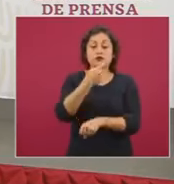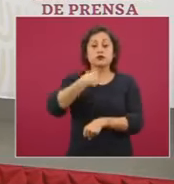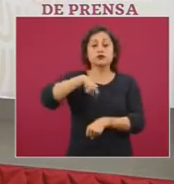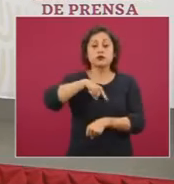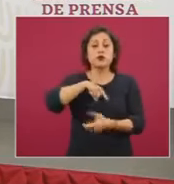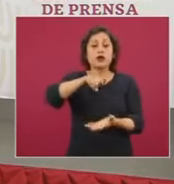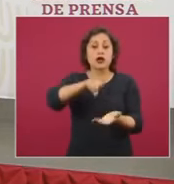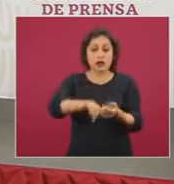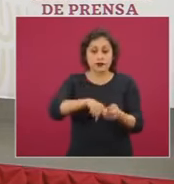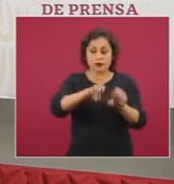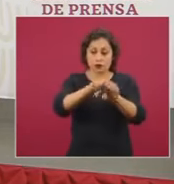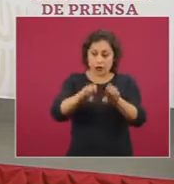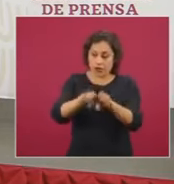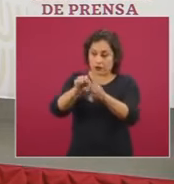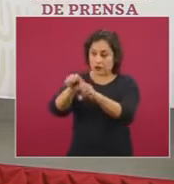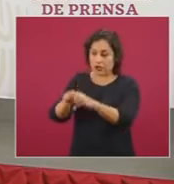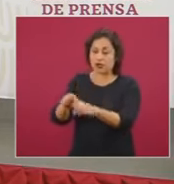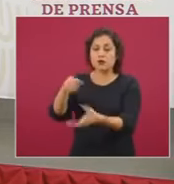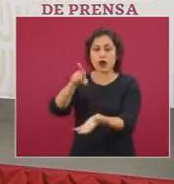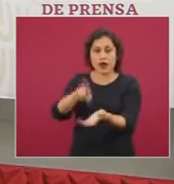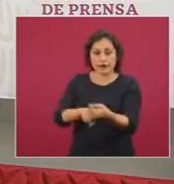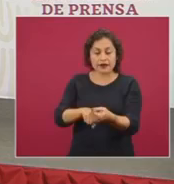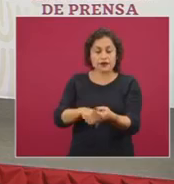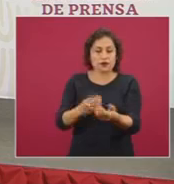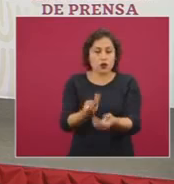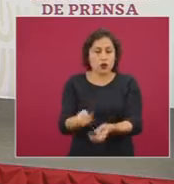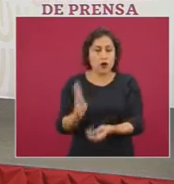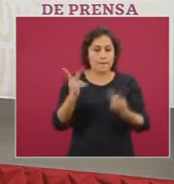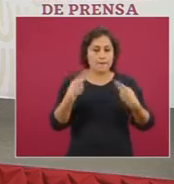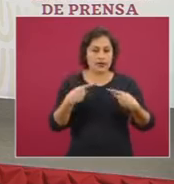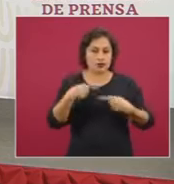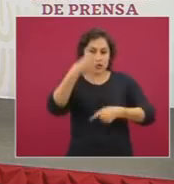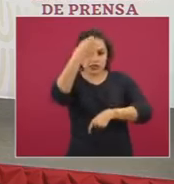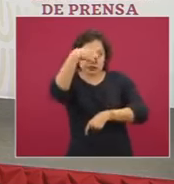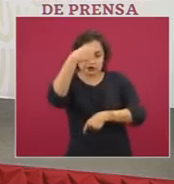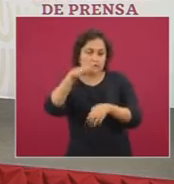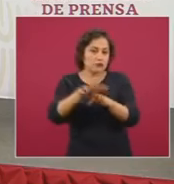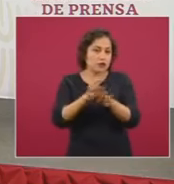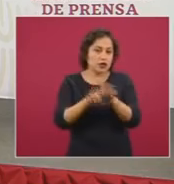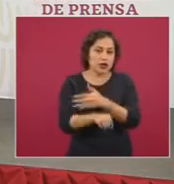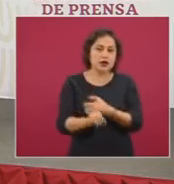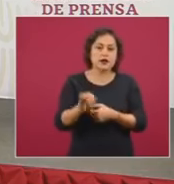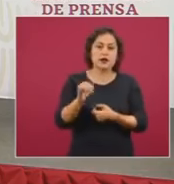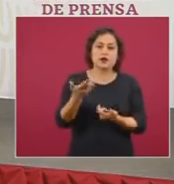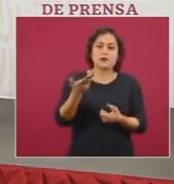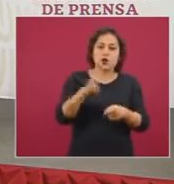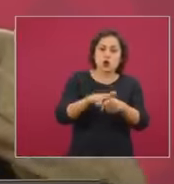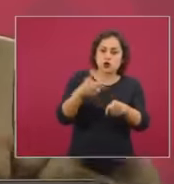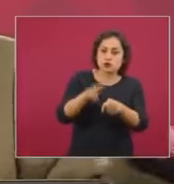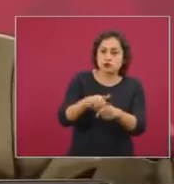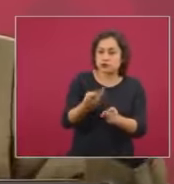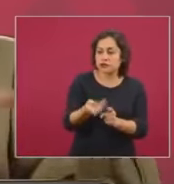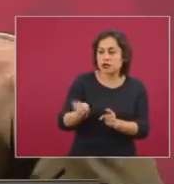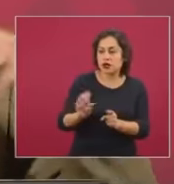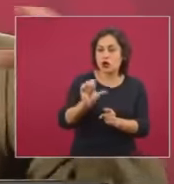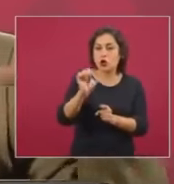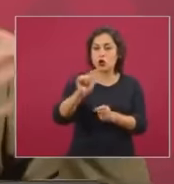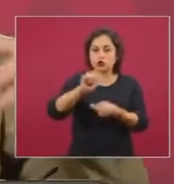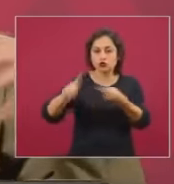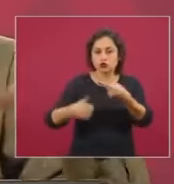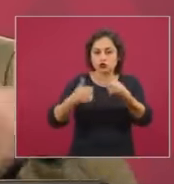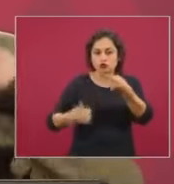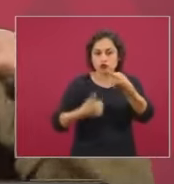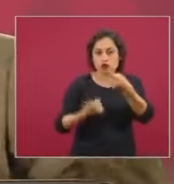equipos en donde tenemos un intensivista que cubre a varios médicos internistas, que cubren a médicos